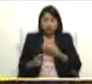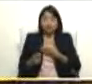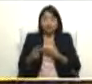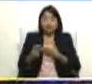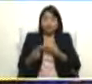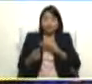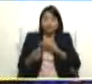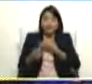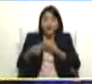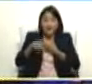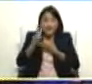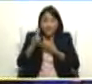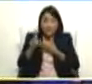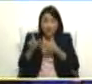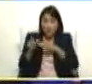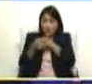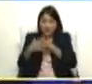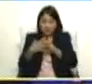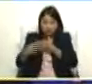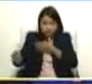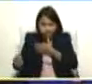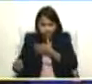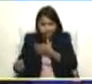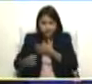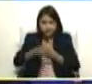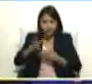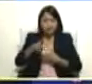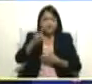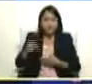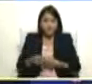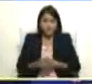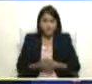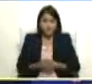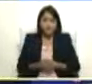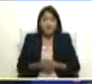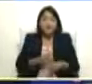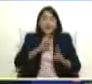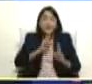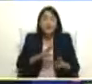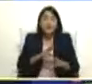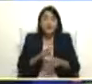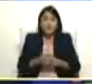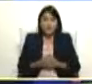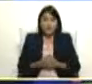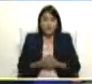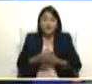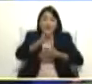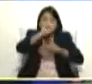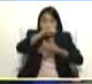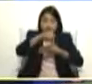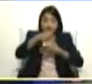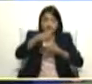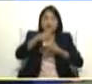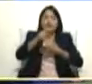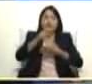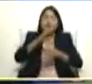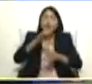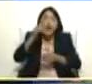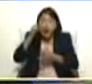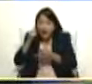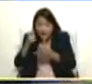despojarnos de la Guayana Esequiba? Fue contundentemente, y al final vamos a dar los